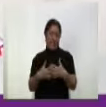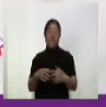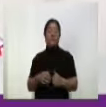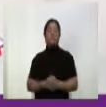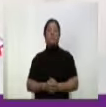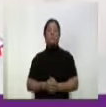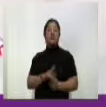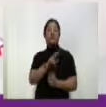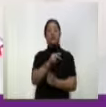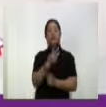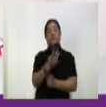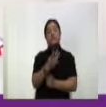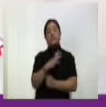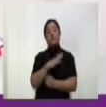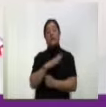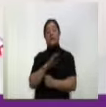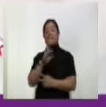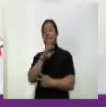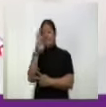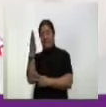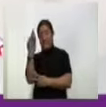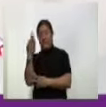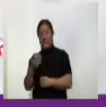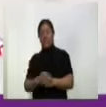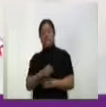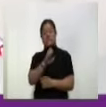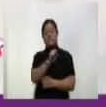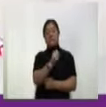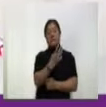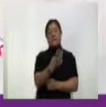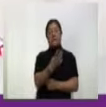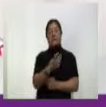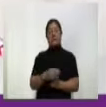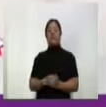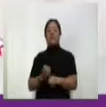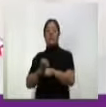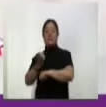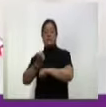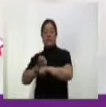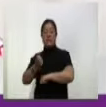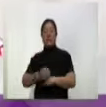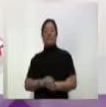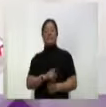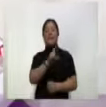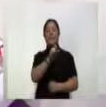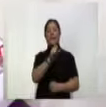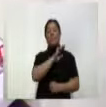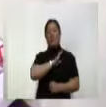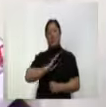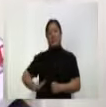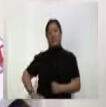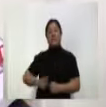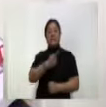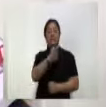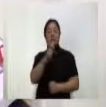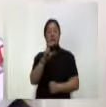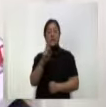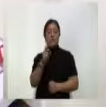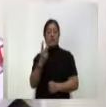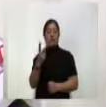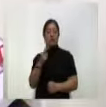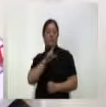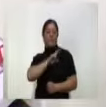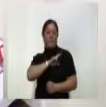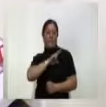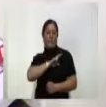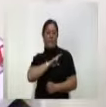cuales 83 son inmuebles federales, 63 inmuebles estatales, 20 municipales y 132